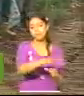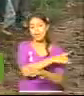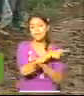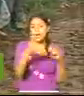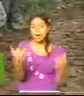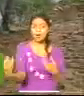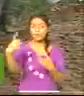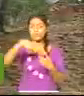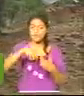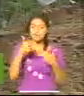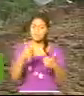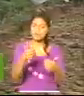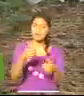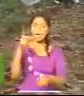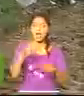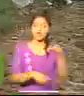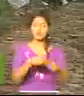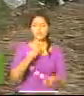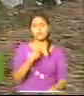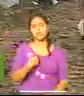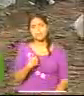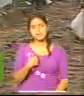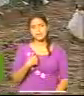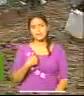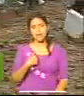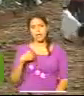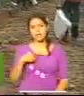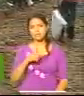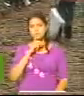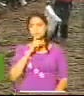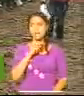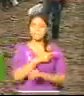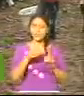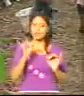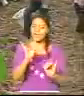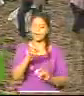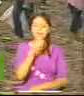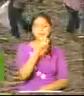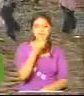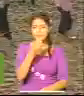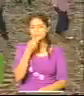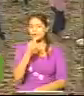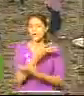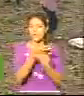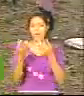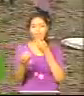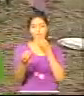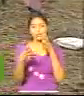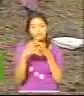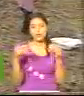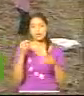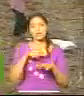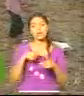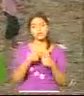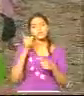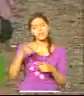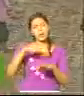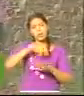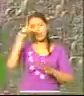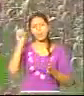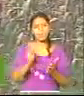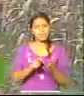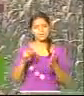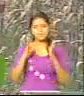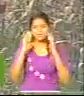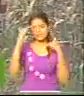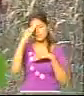incorporados de manera digna, aunque muchos acá tienen, me dicen que se quedaron mudos, pero ya lo vamos a entrevistar para eso. Y la integralidad también es lograr